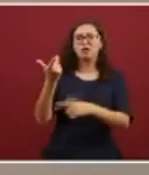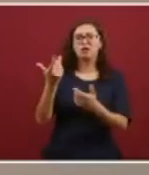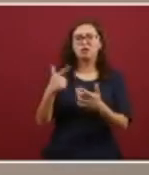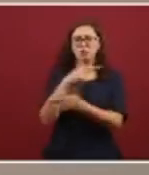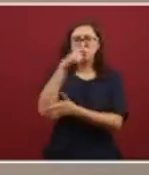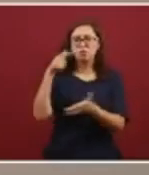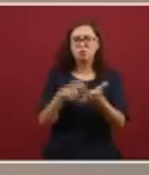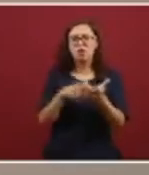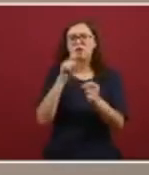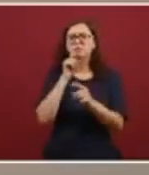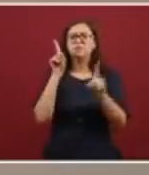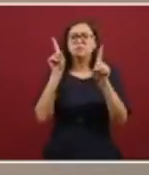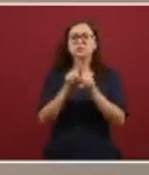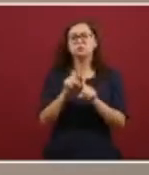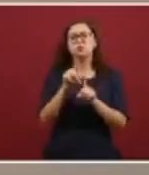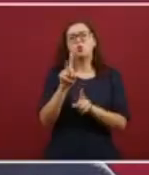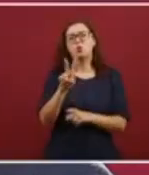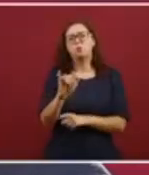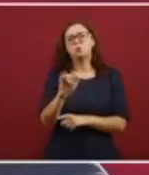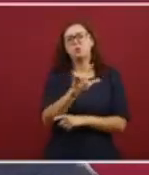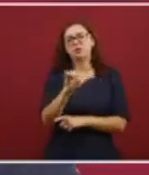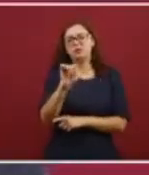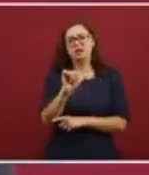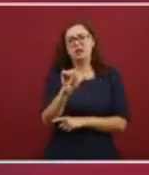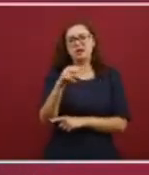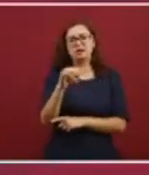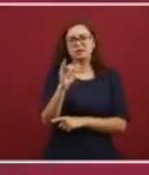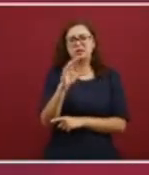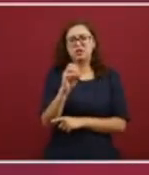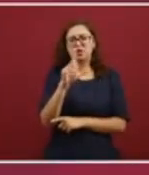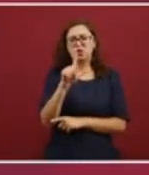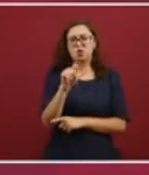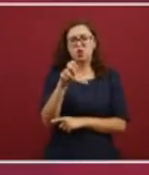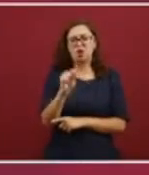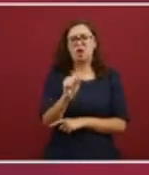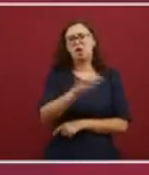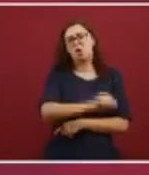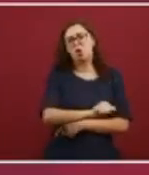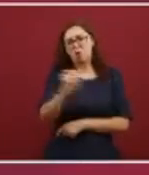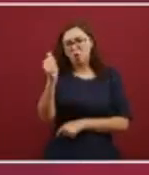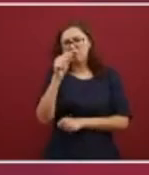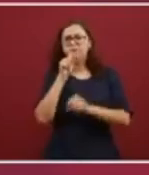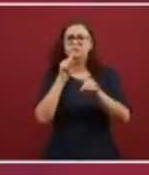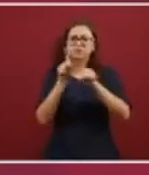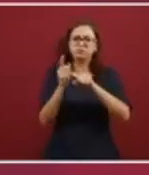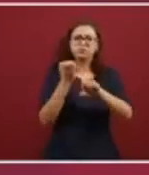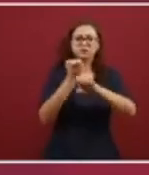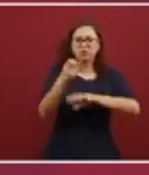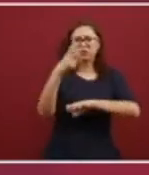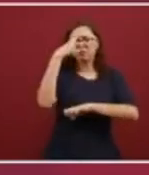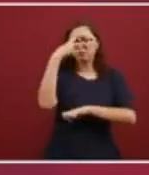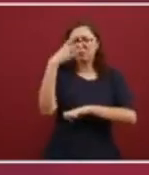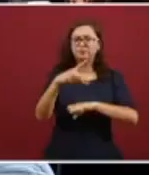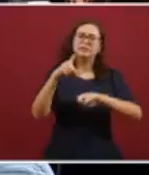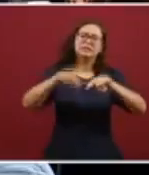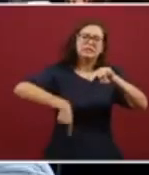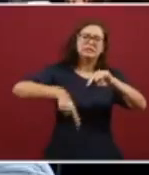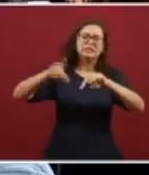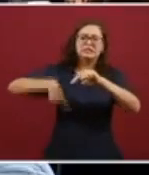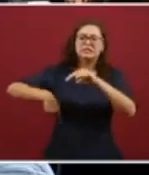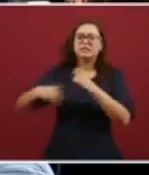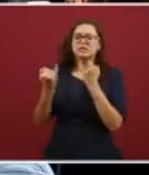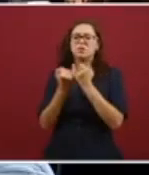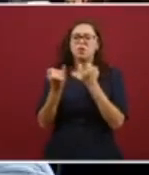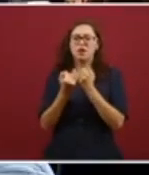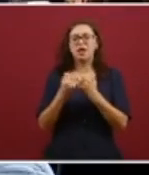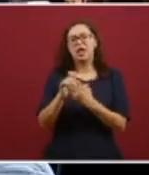de Villa Nicolás Romero. Se desincorporó una subestación Alfa en el Estado de México. Se desincorporó el vidrio en